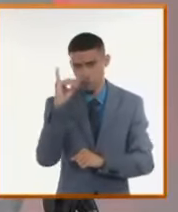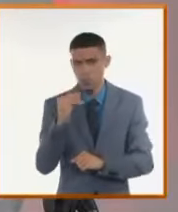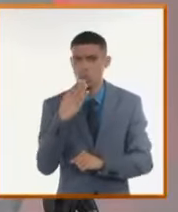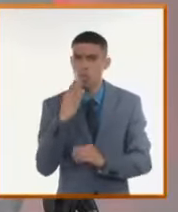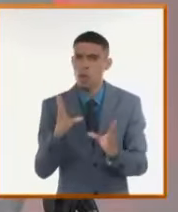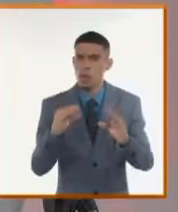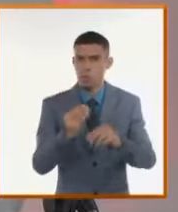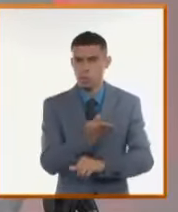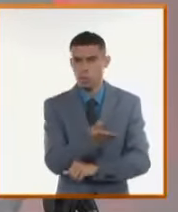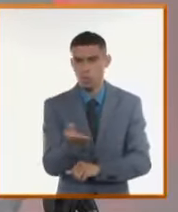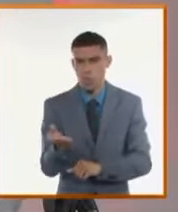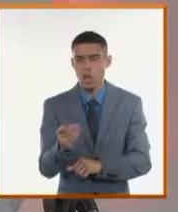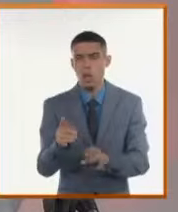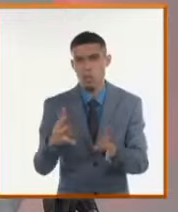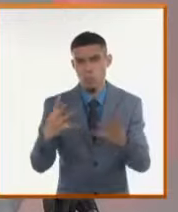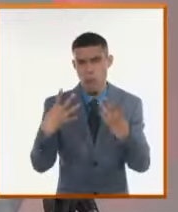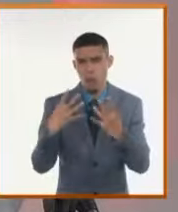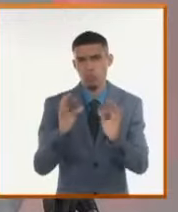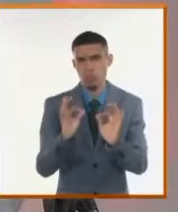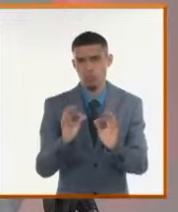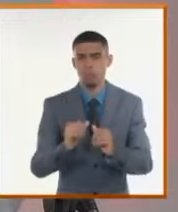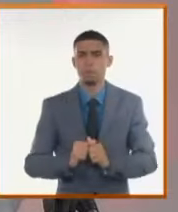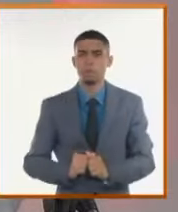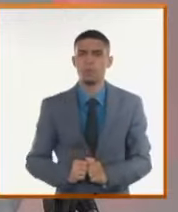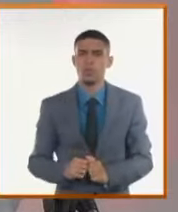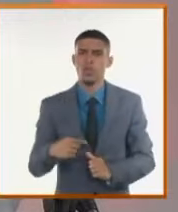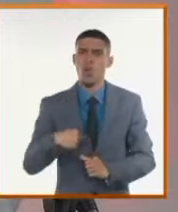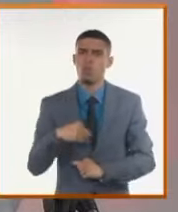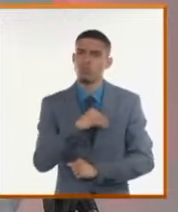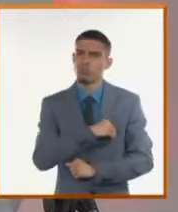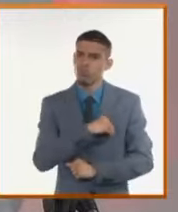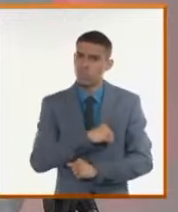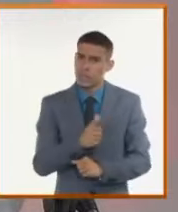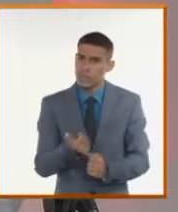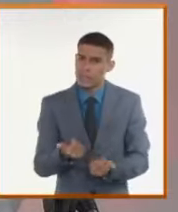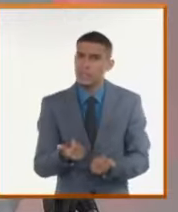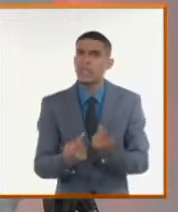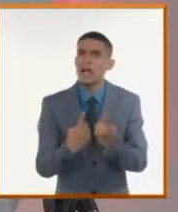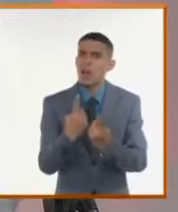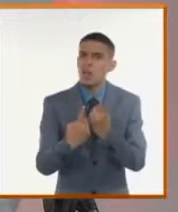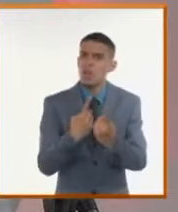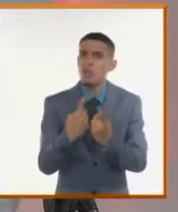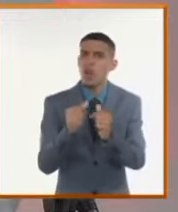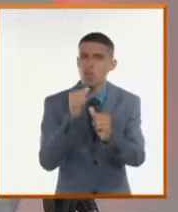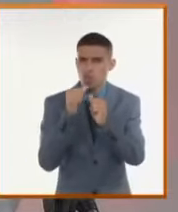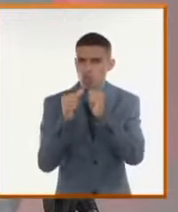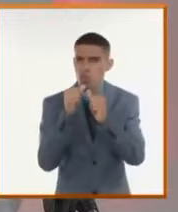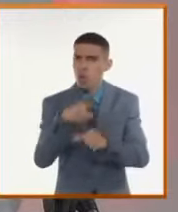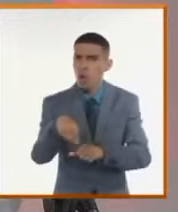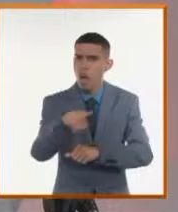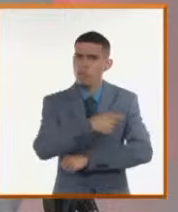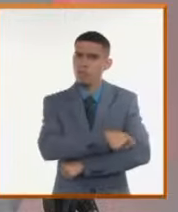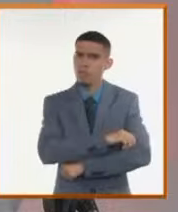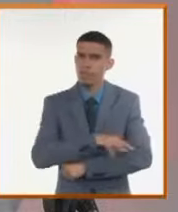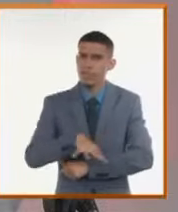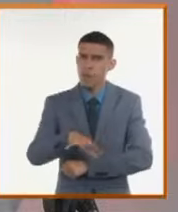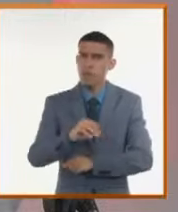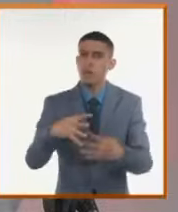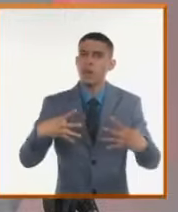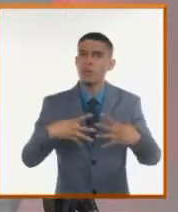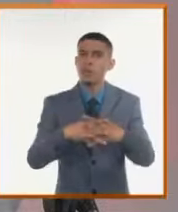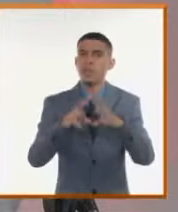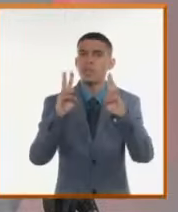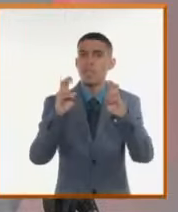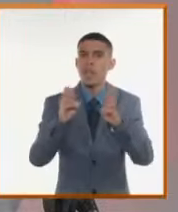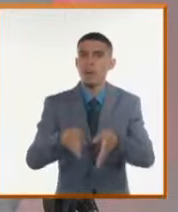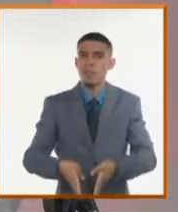nos escuchan hoy nuevamente Es cierto que varias de de las inquietudes de la población ha estado relacionado con con los temas